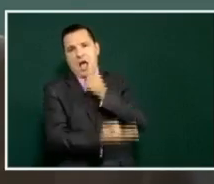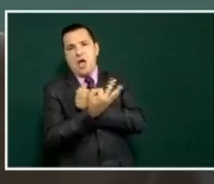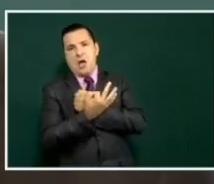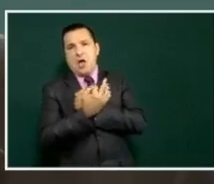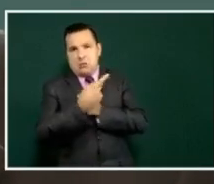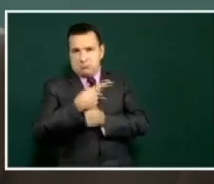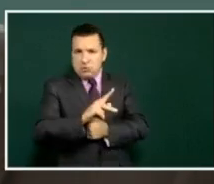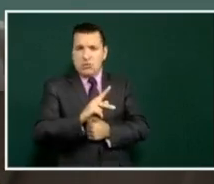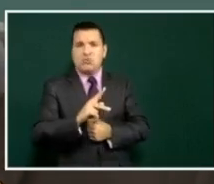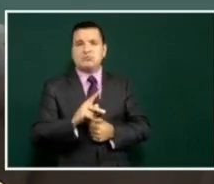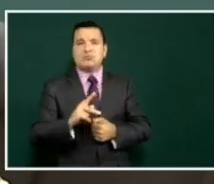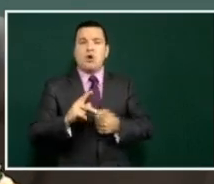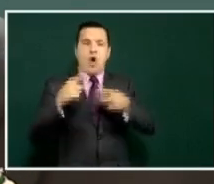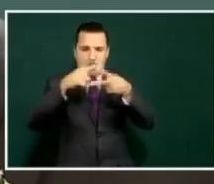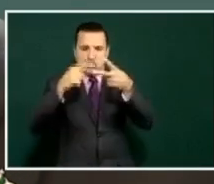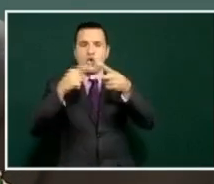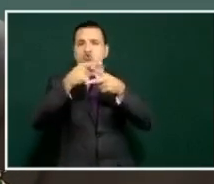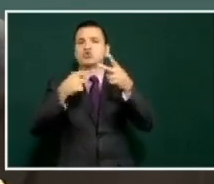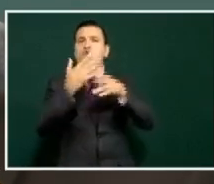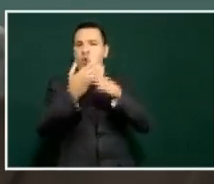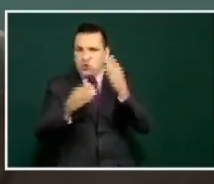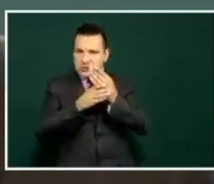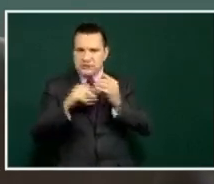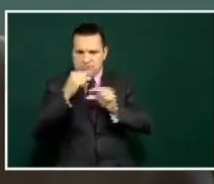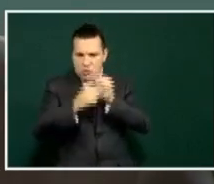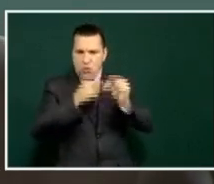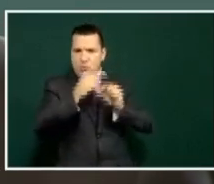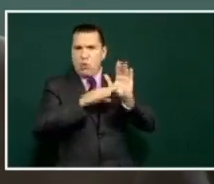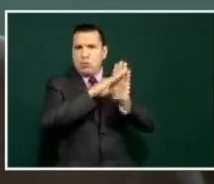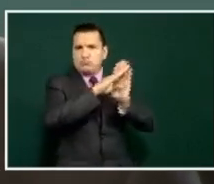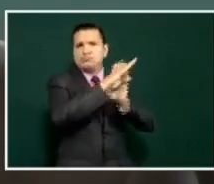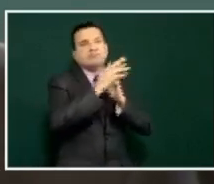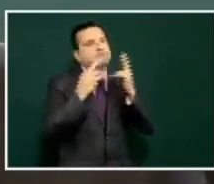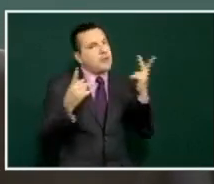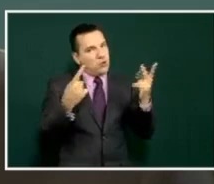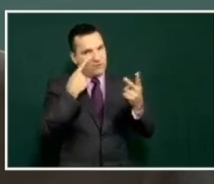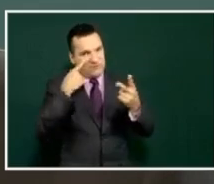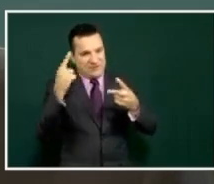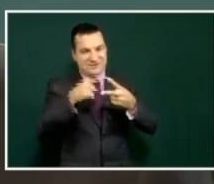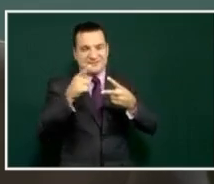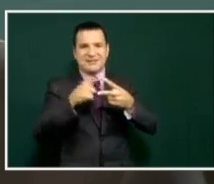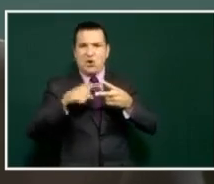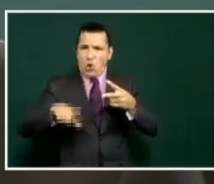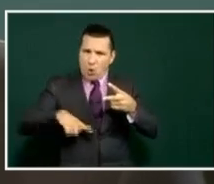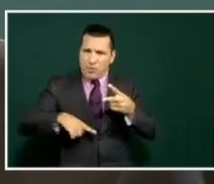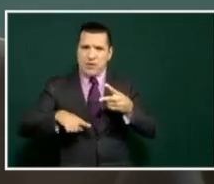luego, el gobierno está haciendo su parte, como nunca, en